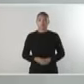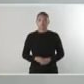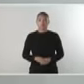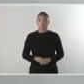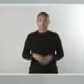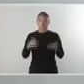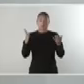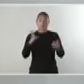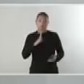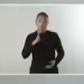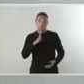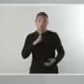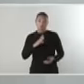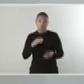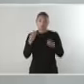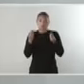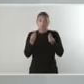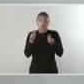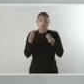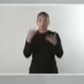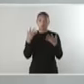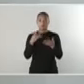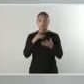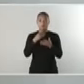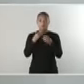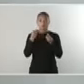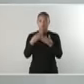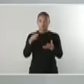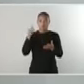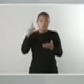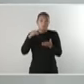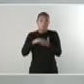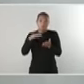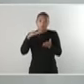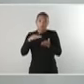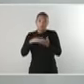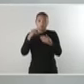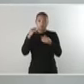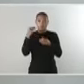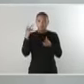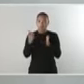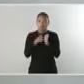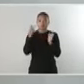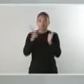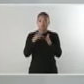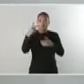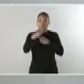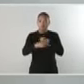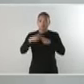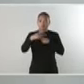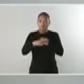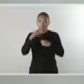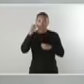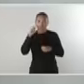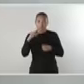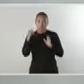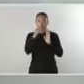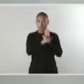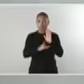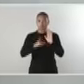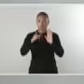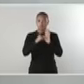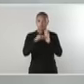hay decenas de miles de reproducciones en YouTube